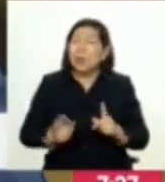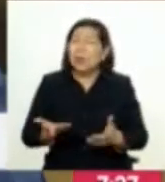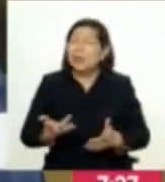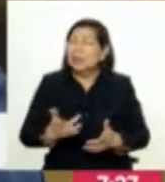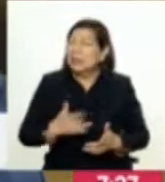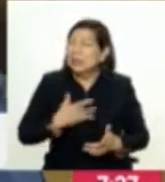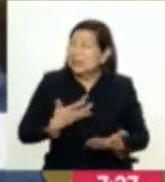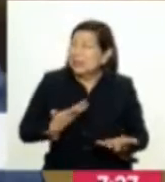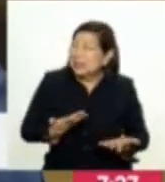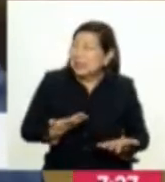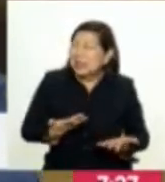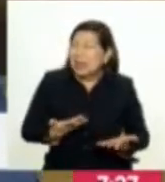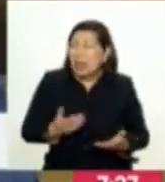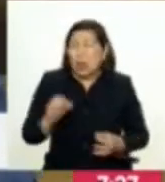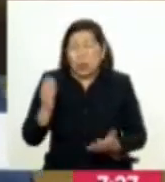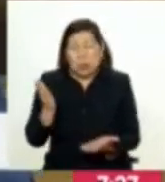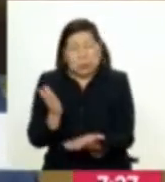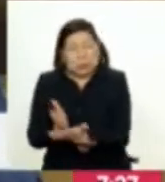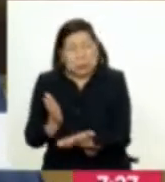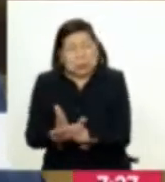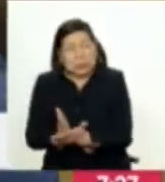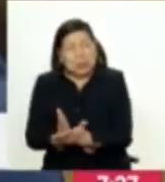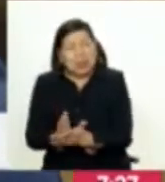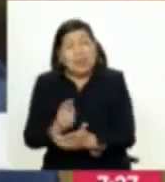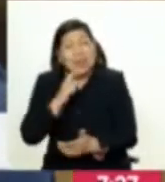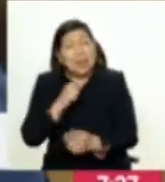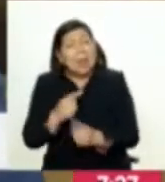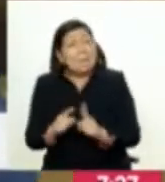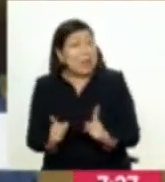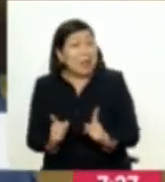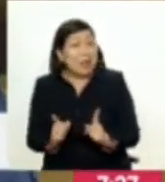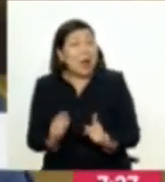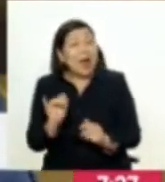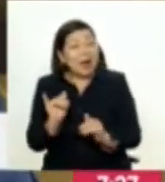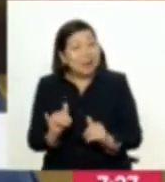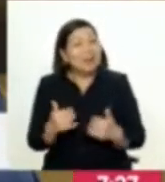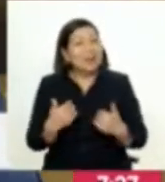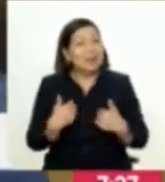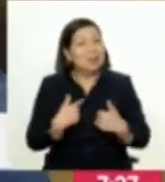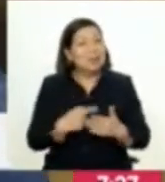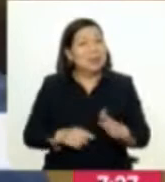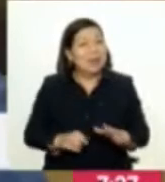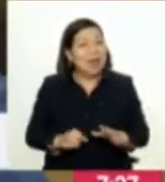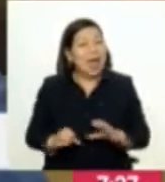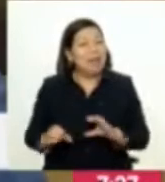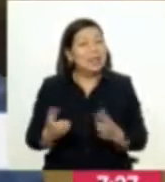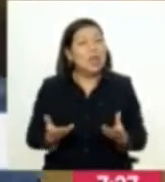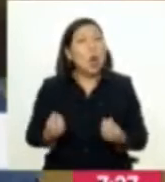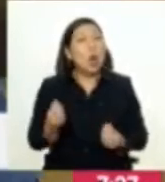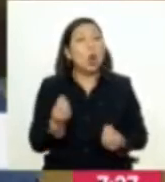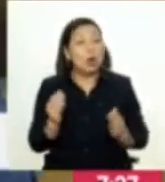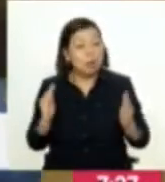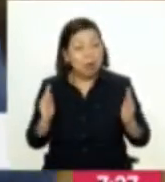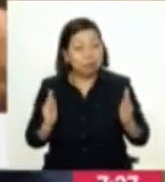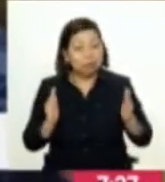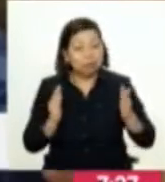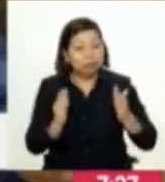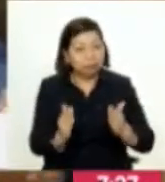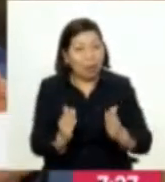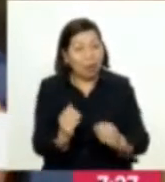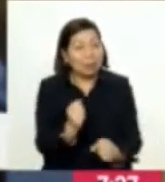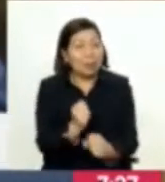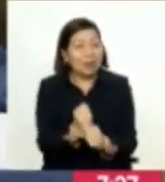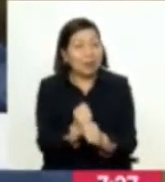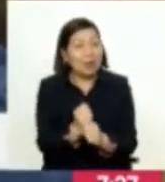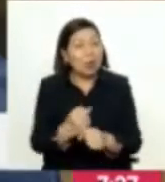sentimos que a veces es un poco más rígido de lo que se requiere, pero ahí tenemos, ¿no?, una estrategia de trabajo y los